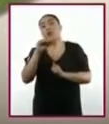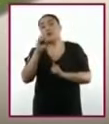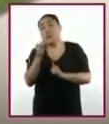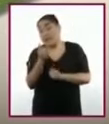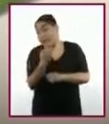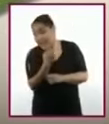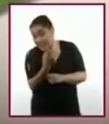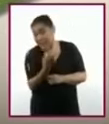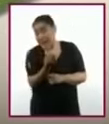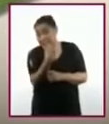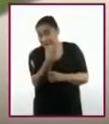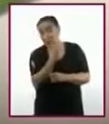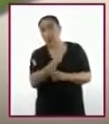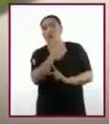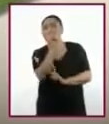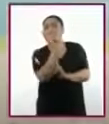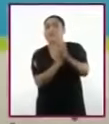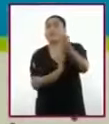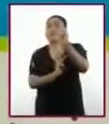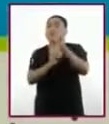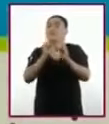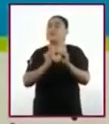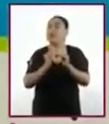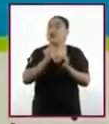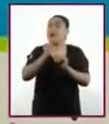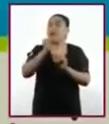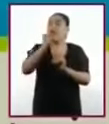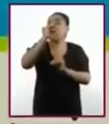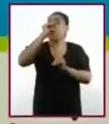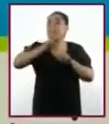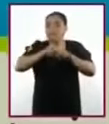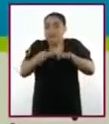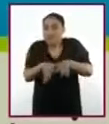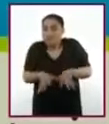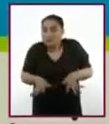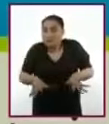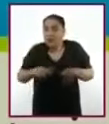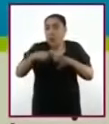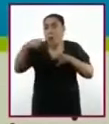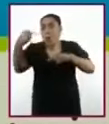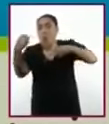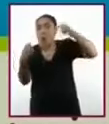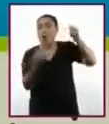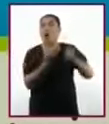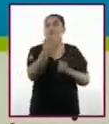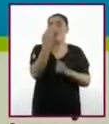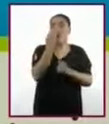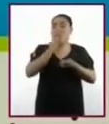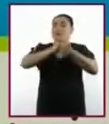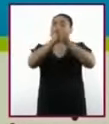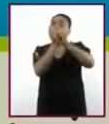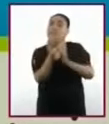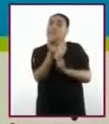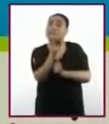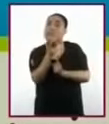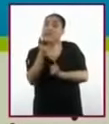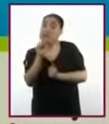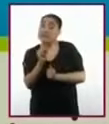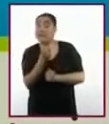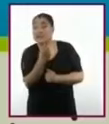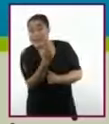el alimento que permite a las plantas crecer y producir ramas, hojas, flores, frutos y semillas. A este proceso